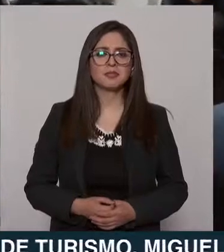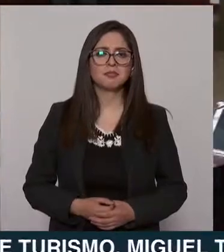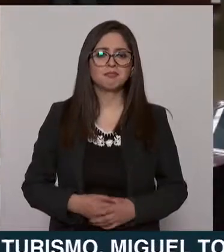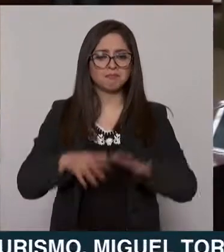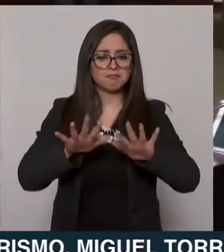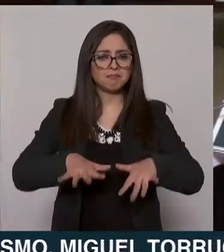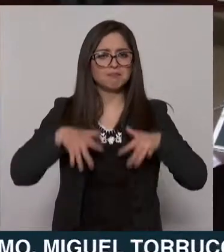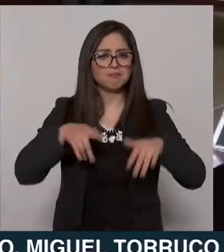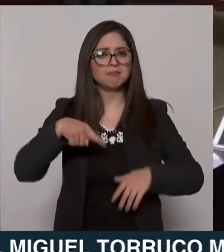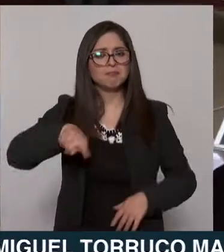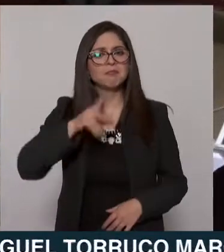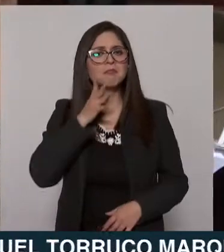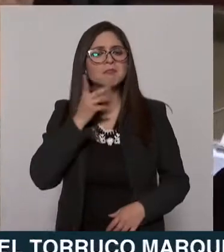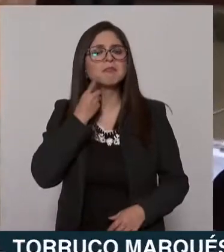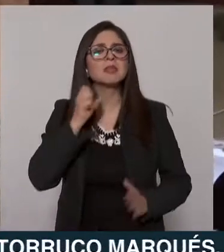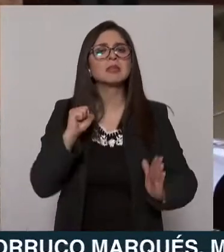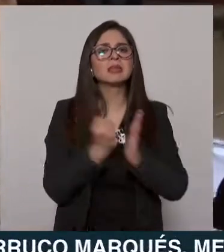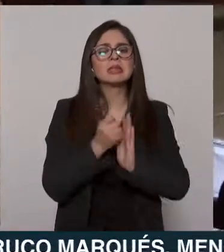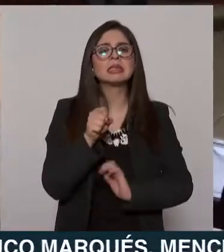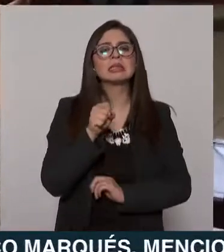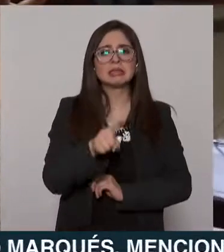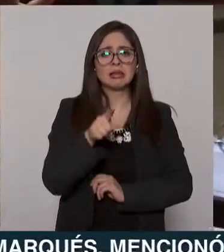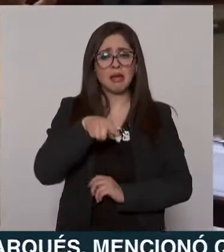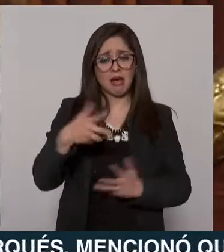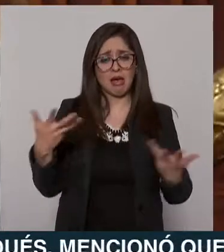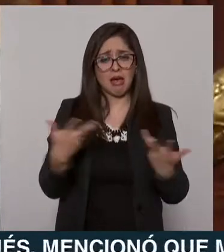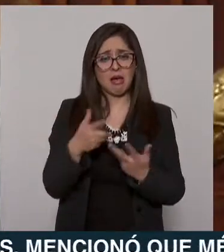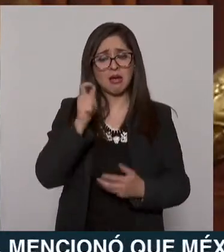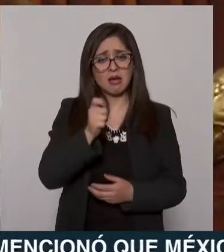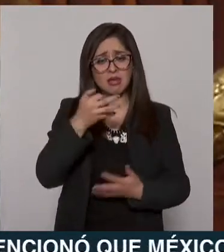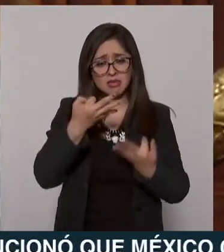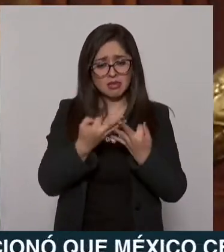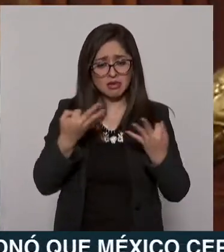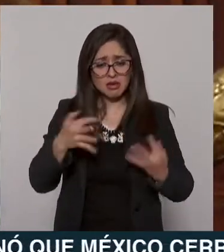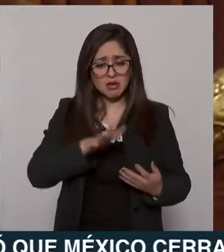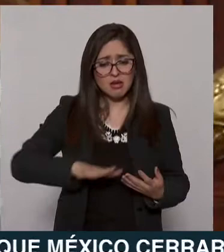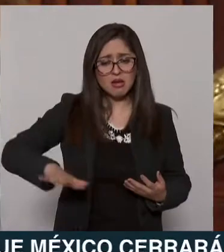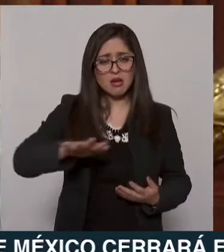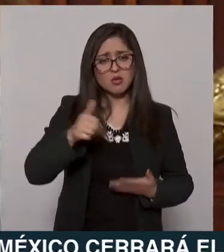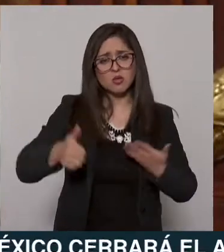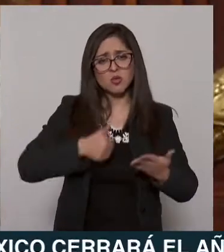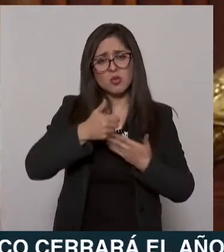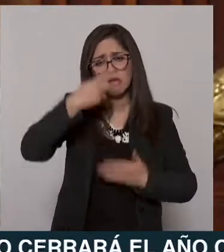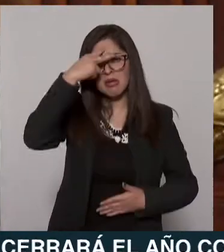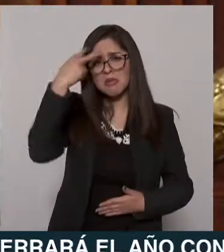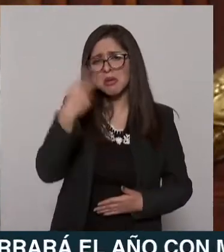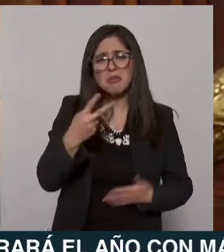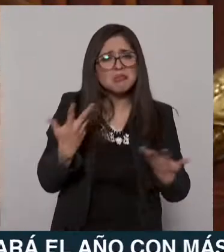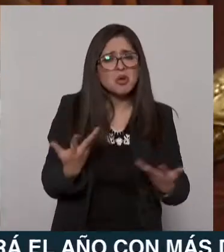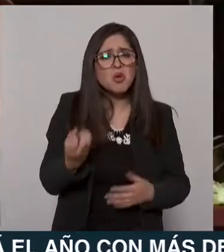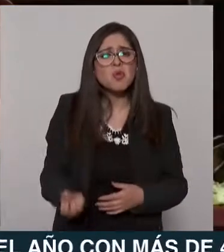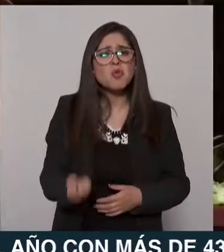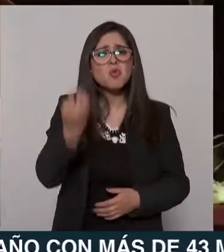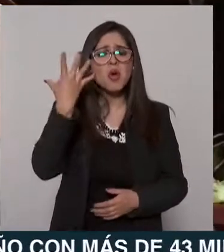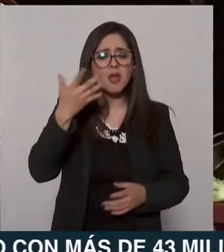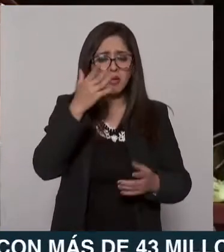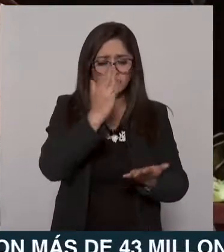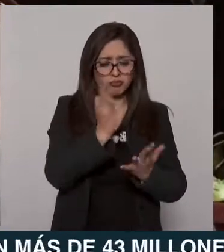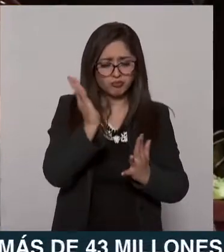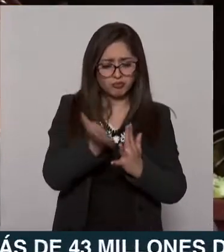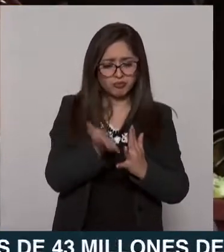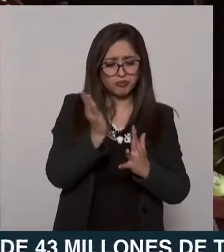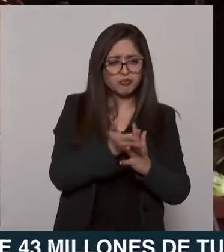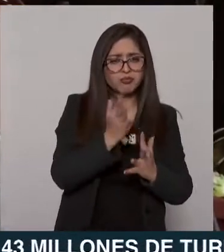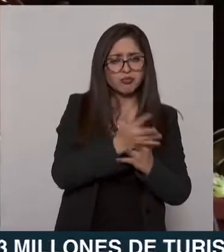El Pleno del Congreso Capitalino aprobó el dictamen a través del que se crea la Ley de Territorio de la Ciudad de México, en la que se establece que el número de demarcaciones territoriales y